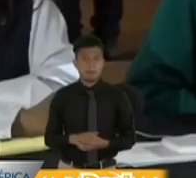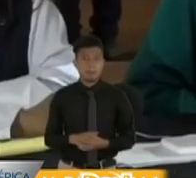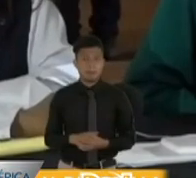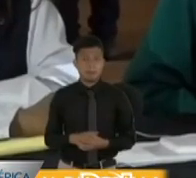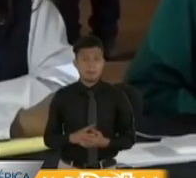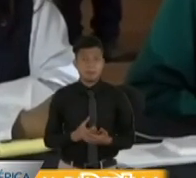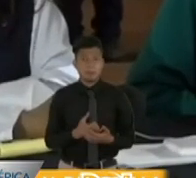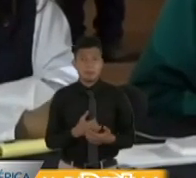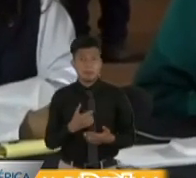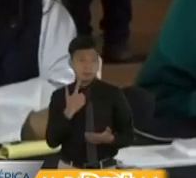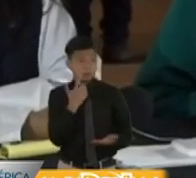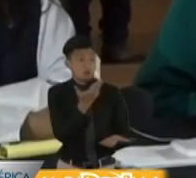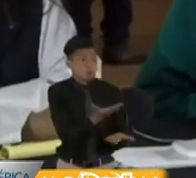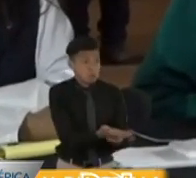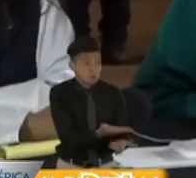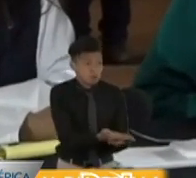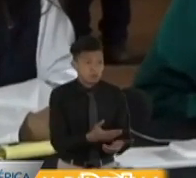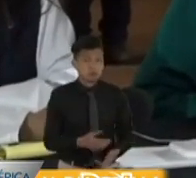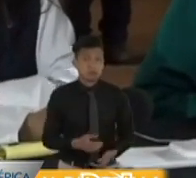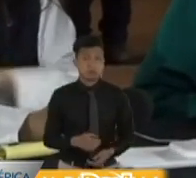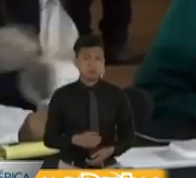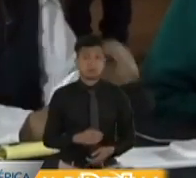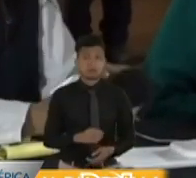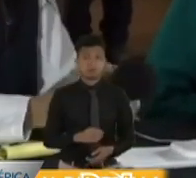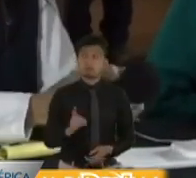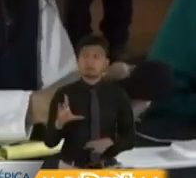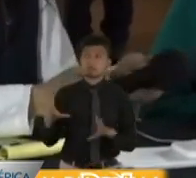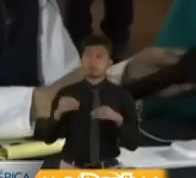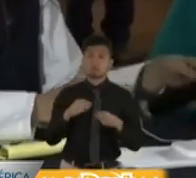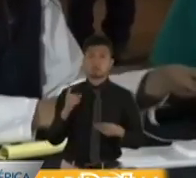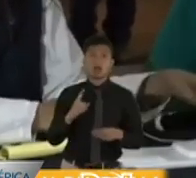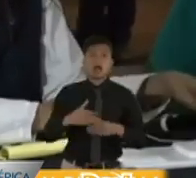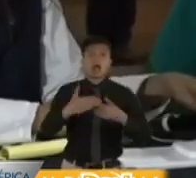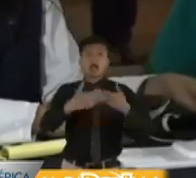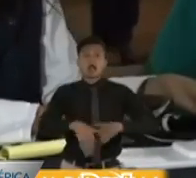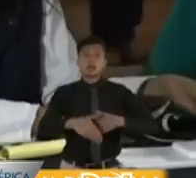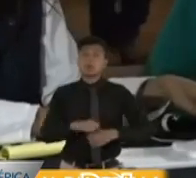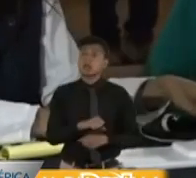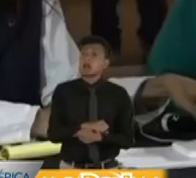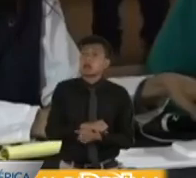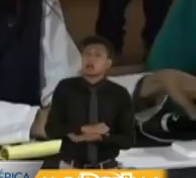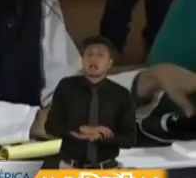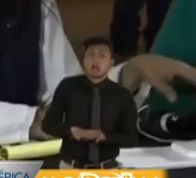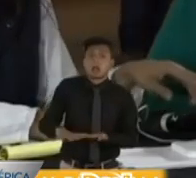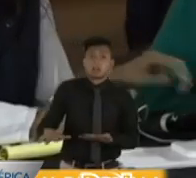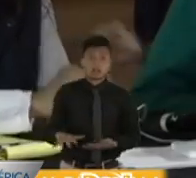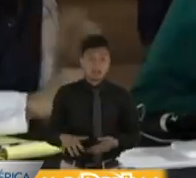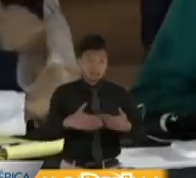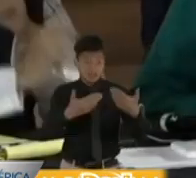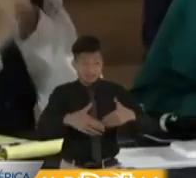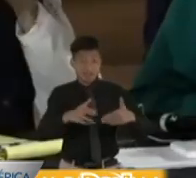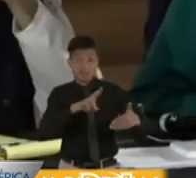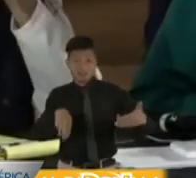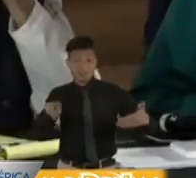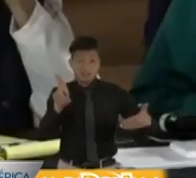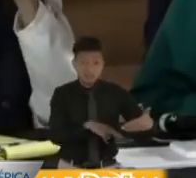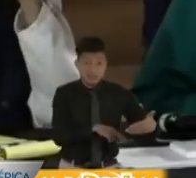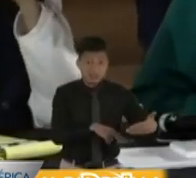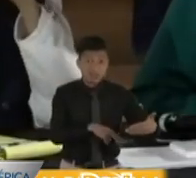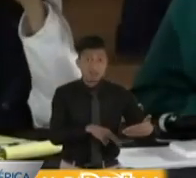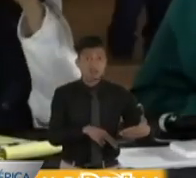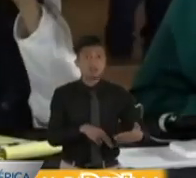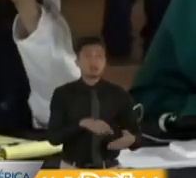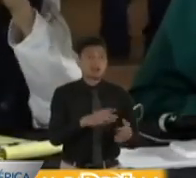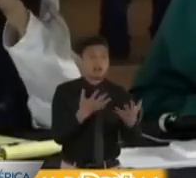que estar en la calle es gratis y es permitido. El día que no les permitamos estar en la calle, empiezan a aceptar la oferta. Ese